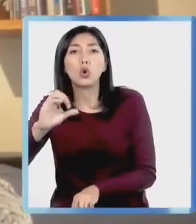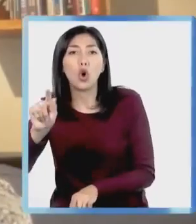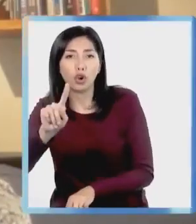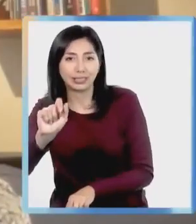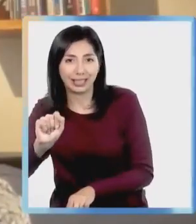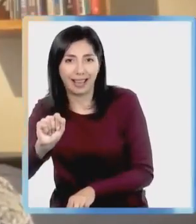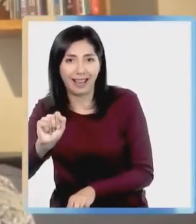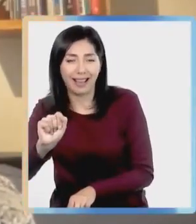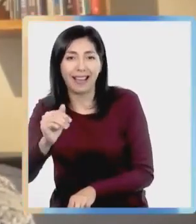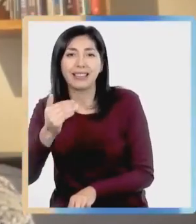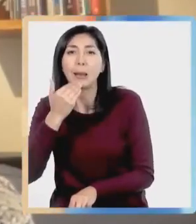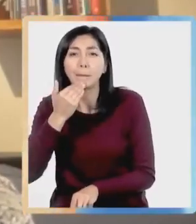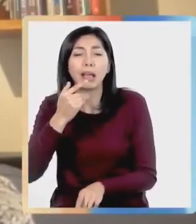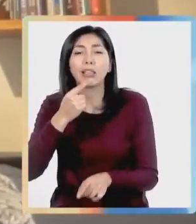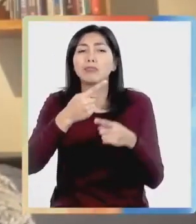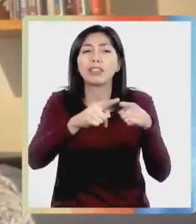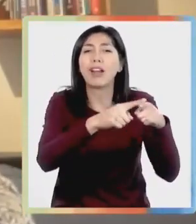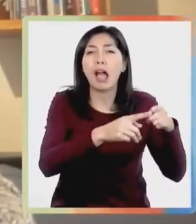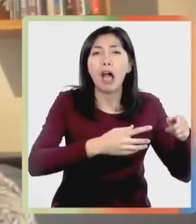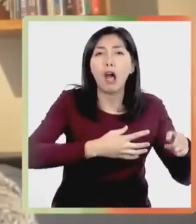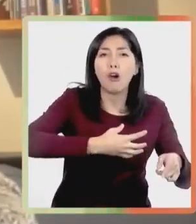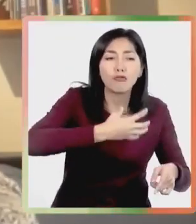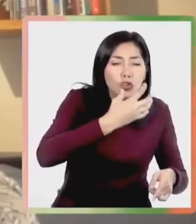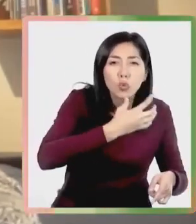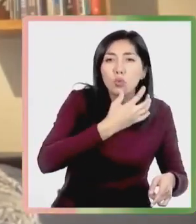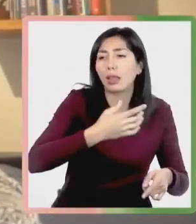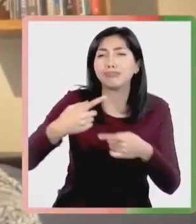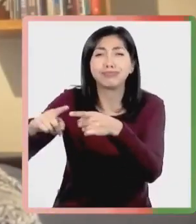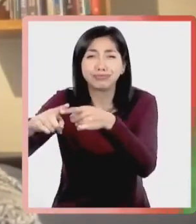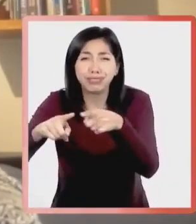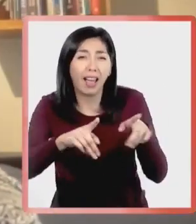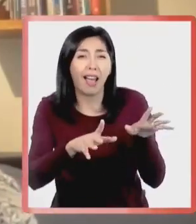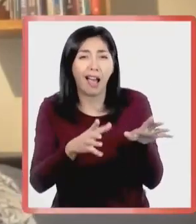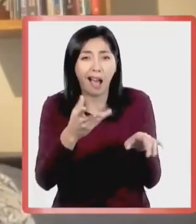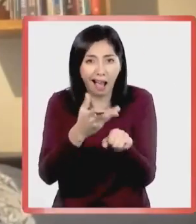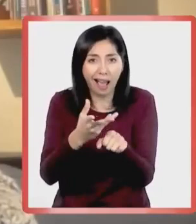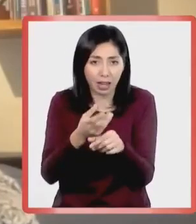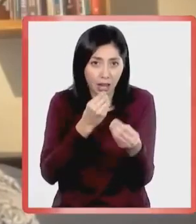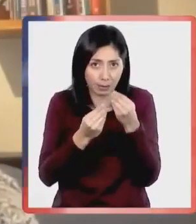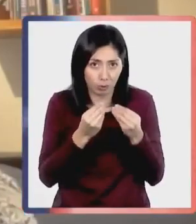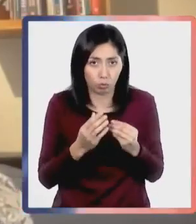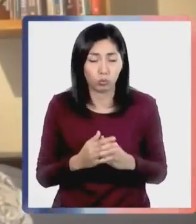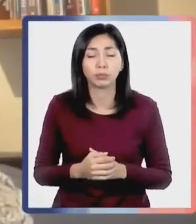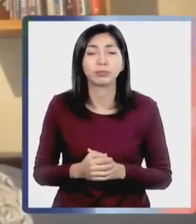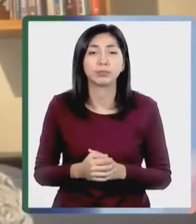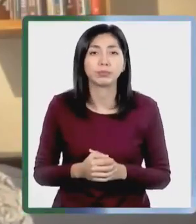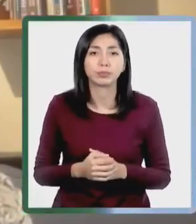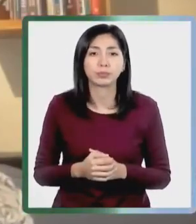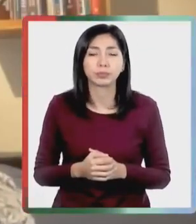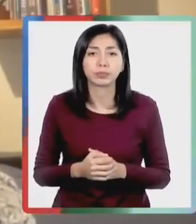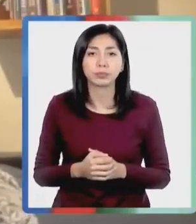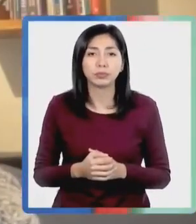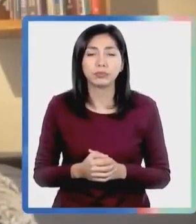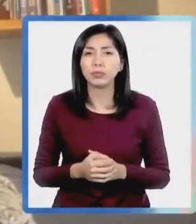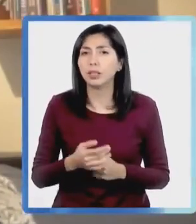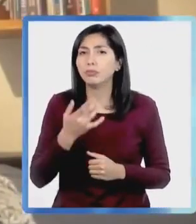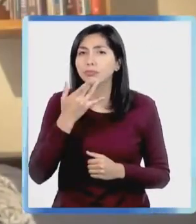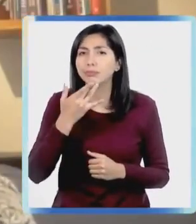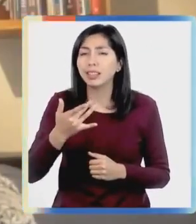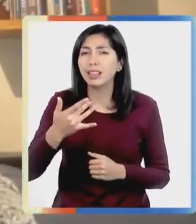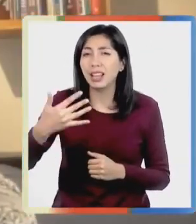de la sacarosa, sino que también viene de la fructosa y de otros hidratos de carbono que están disponibles en los alimentos.